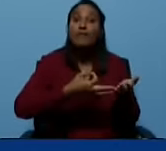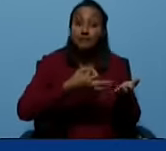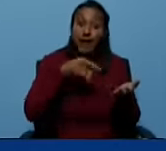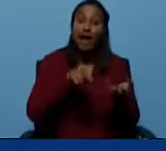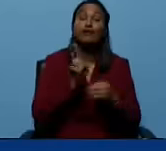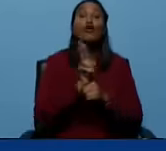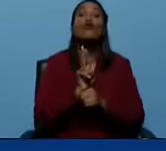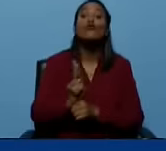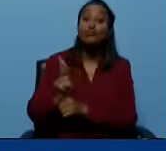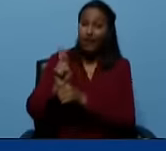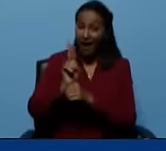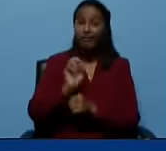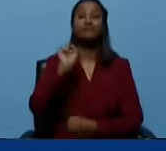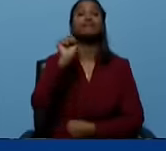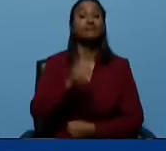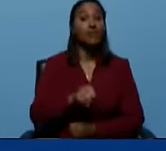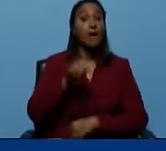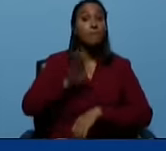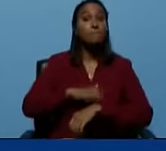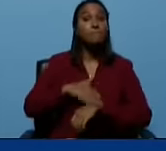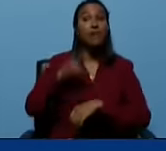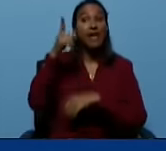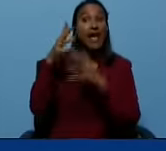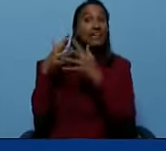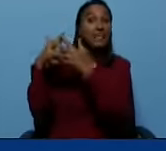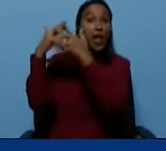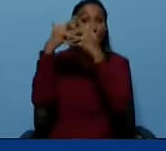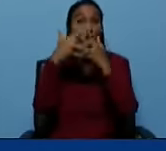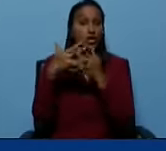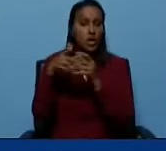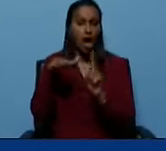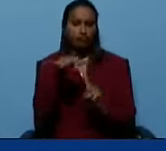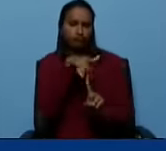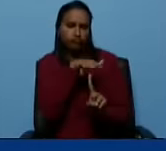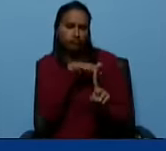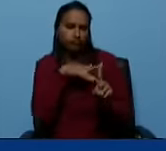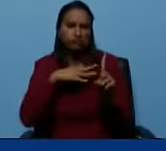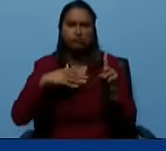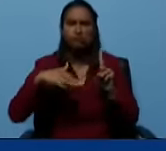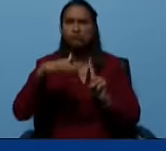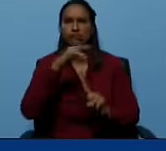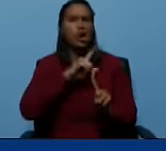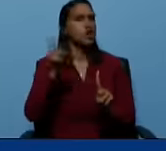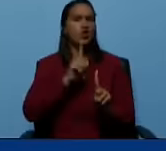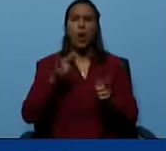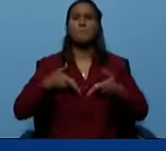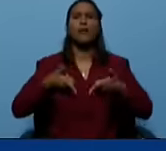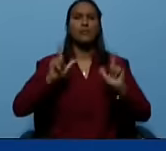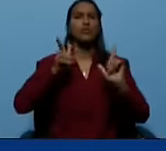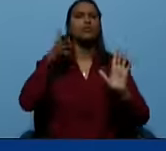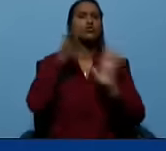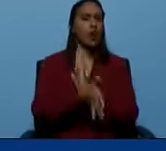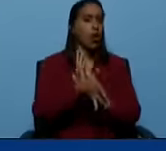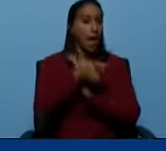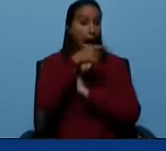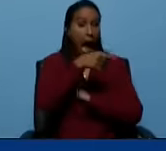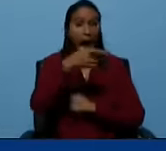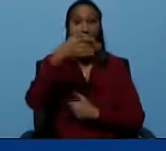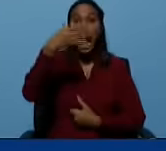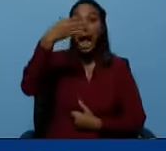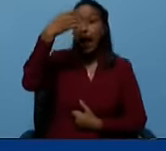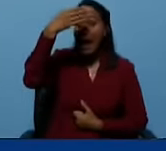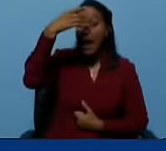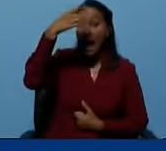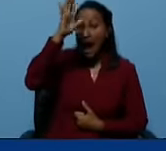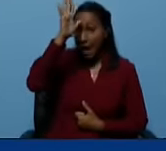Unidos se impuso con chantaje. No permitió que Manuel Rosales fuera candidato. No lo